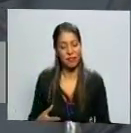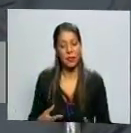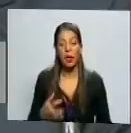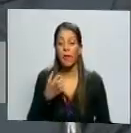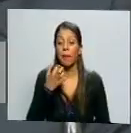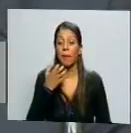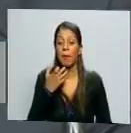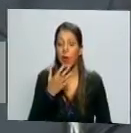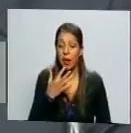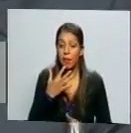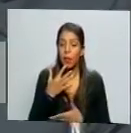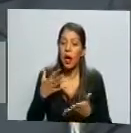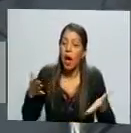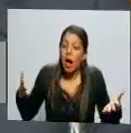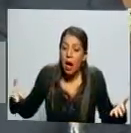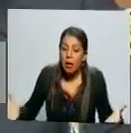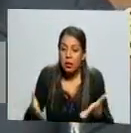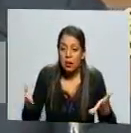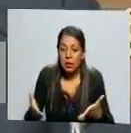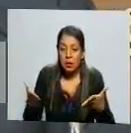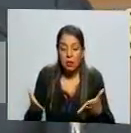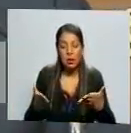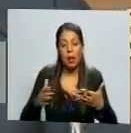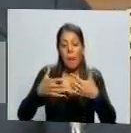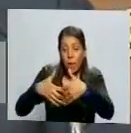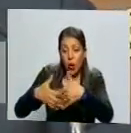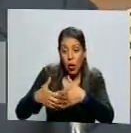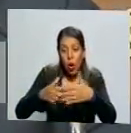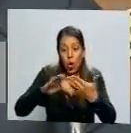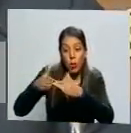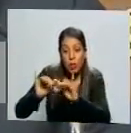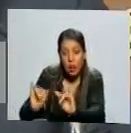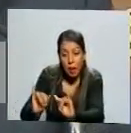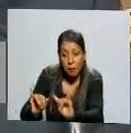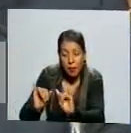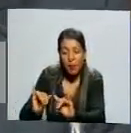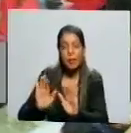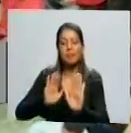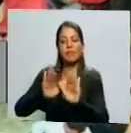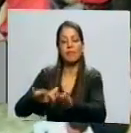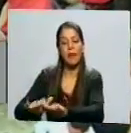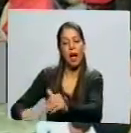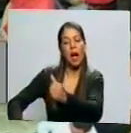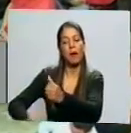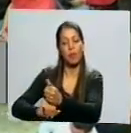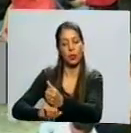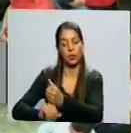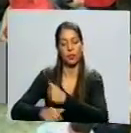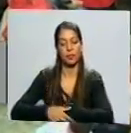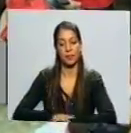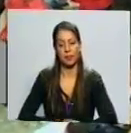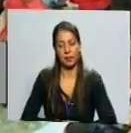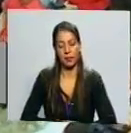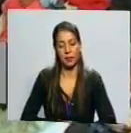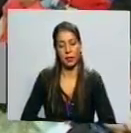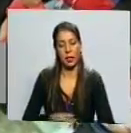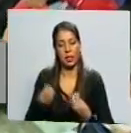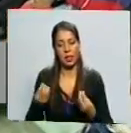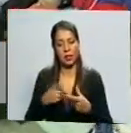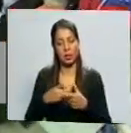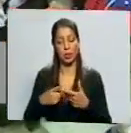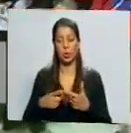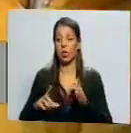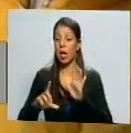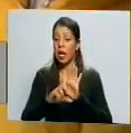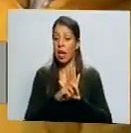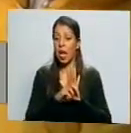que promocionarlas y protegerlas, y para ello estamos nosotros aprobando esta ley en la tarde de hoy, para los cuales las